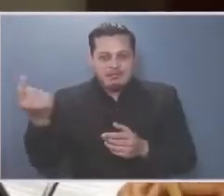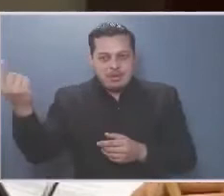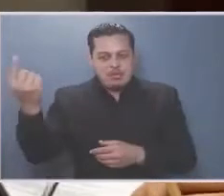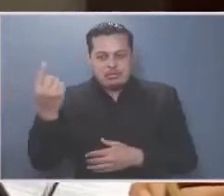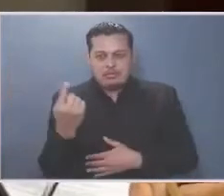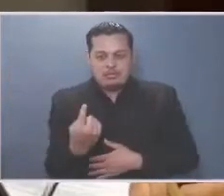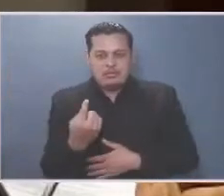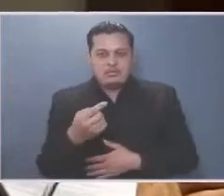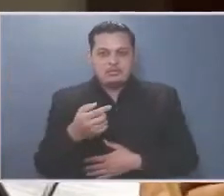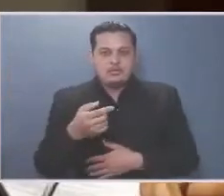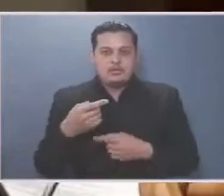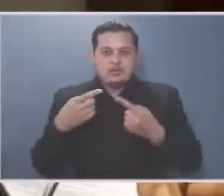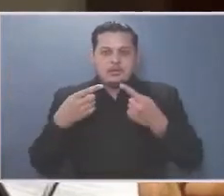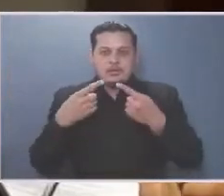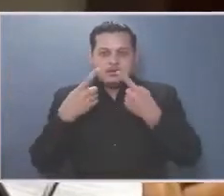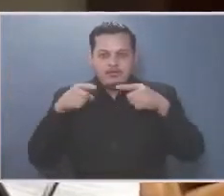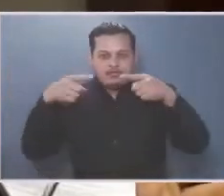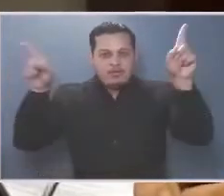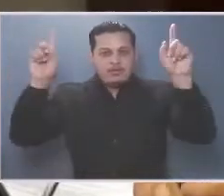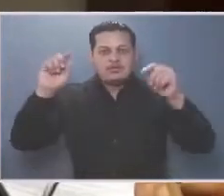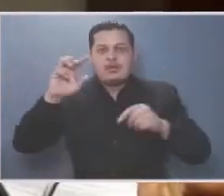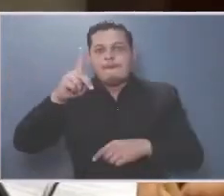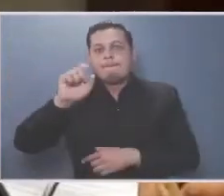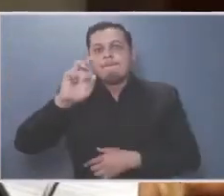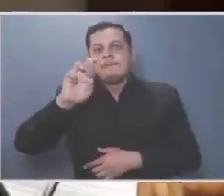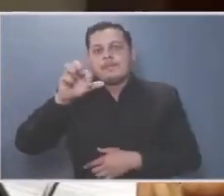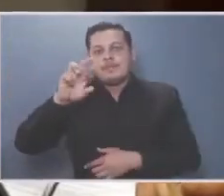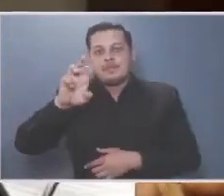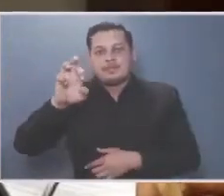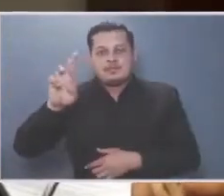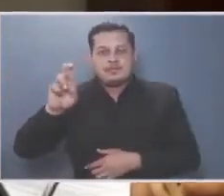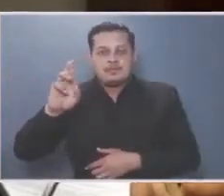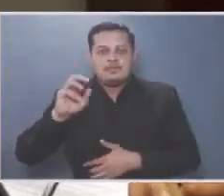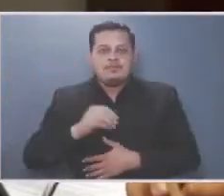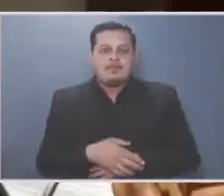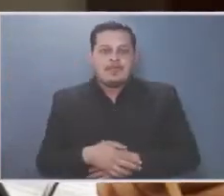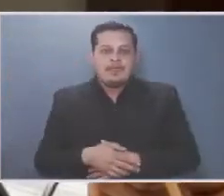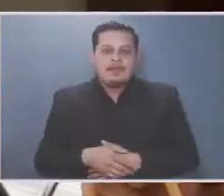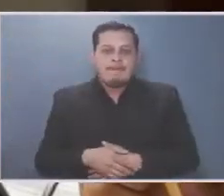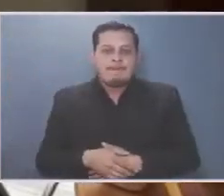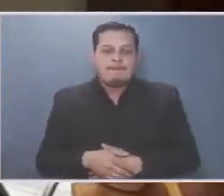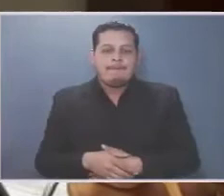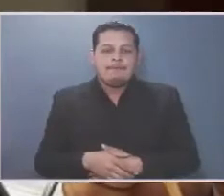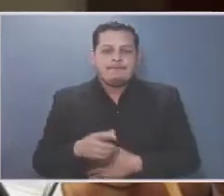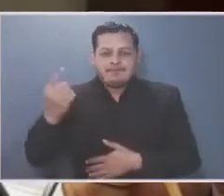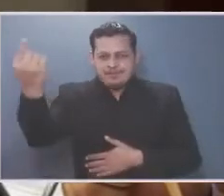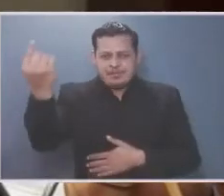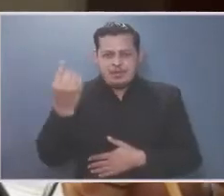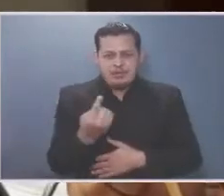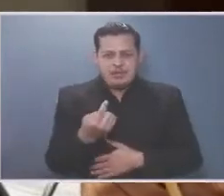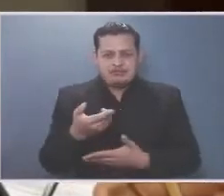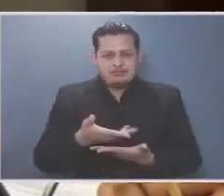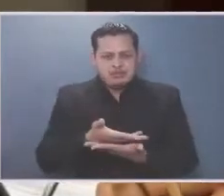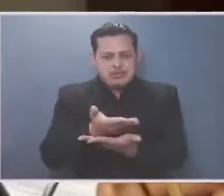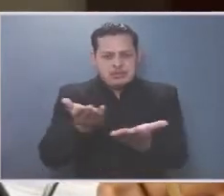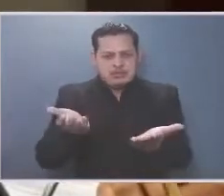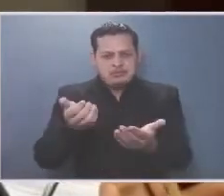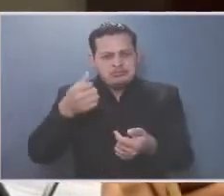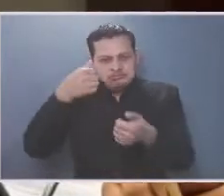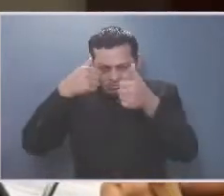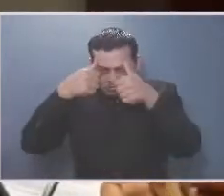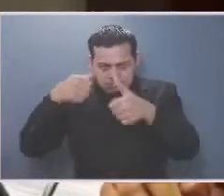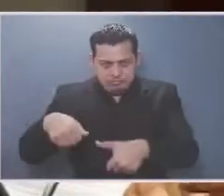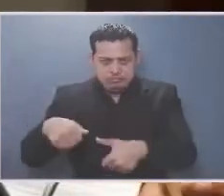ejemplo el famoso decreto parker venían y lo daban como legítimo